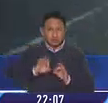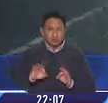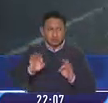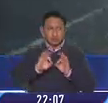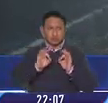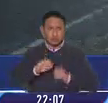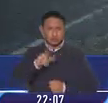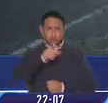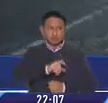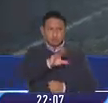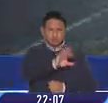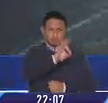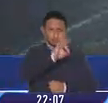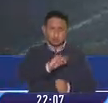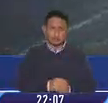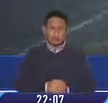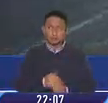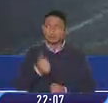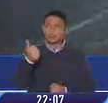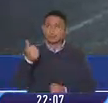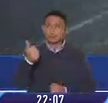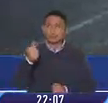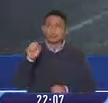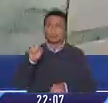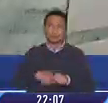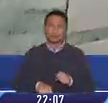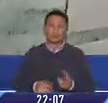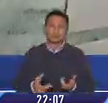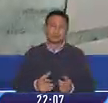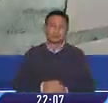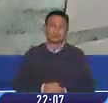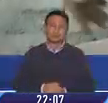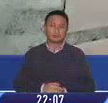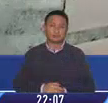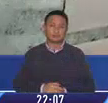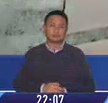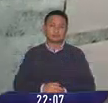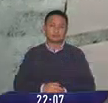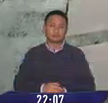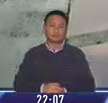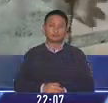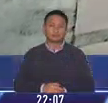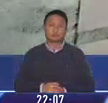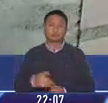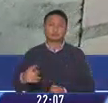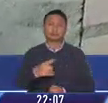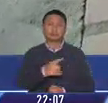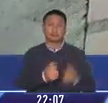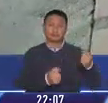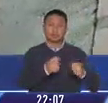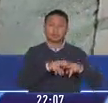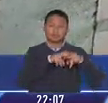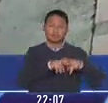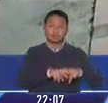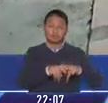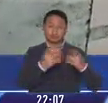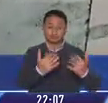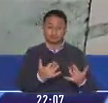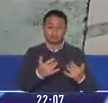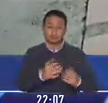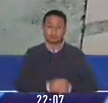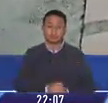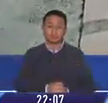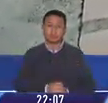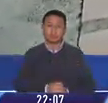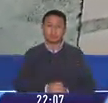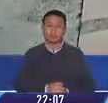para dar con los delincuentes. Pero no servirá de mucho. Es increíble porque los tipos estuvieron ahí en el carro y sí se hubiera detectado bastante